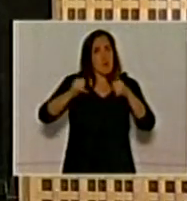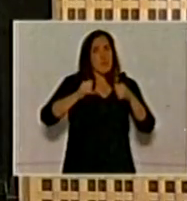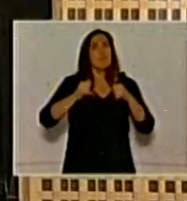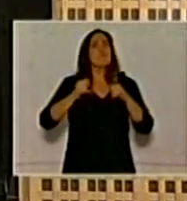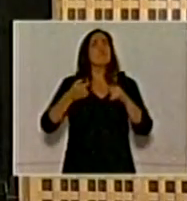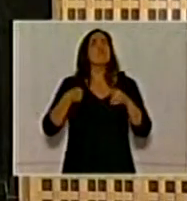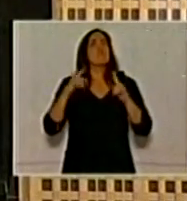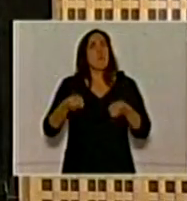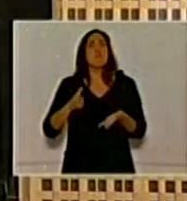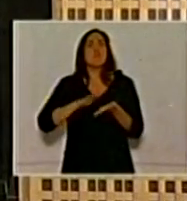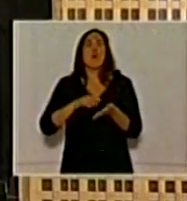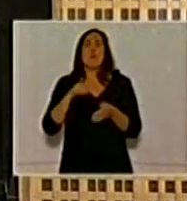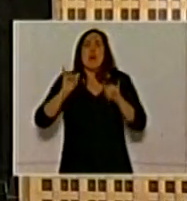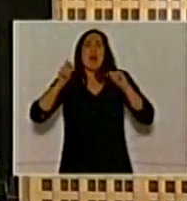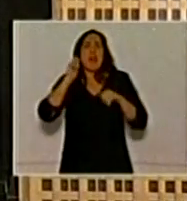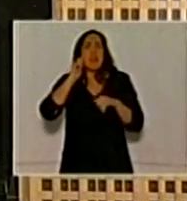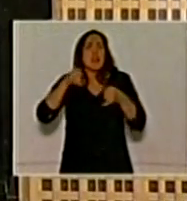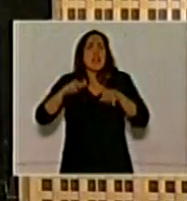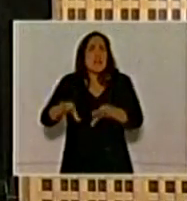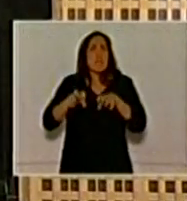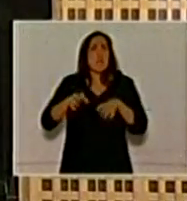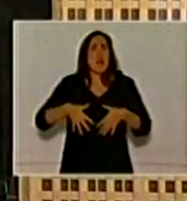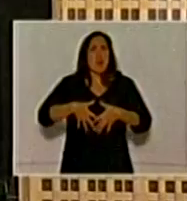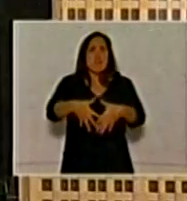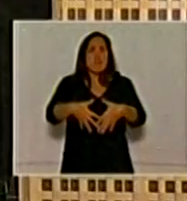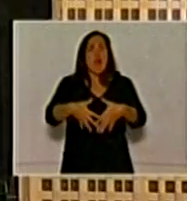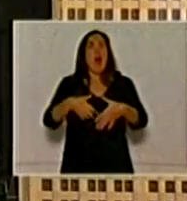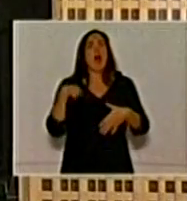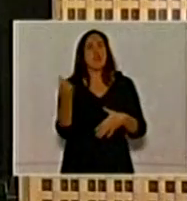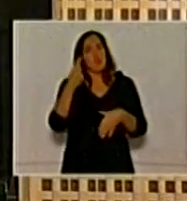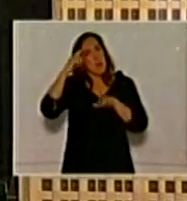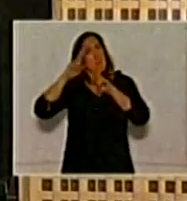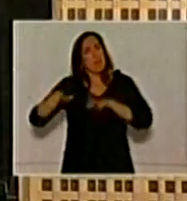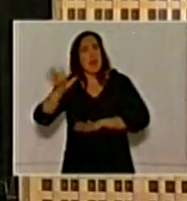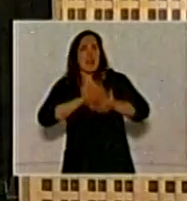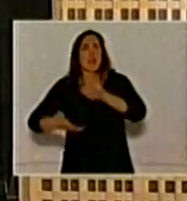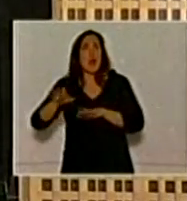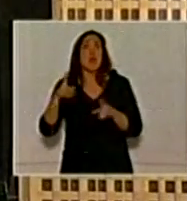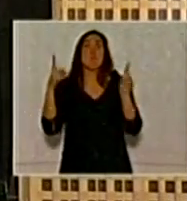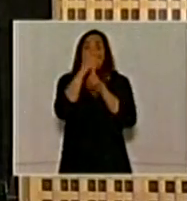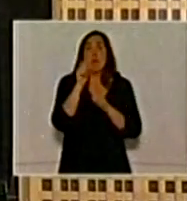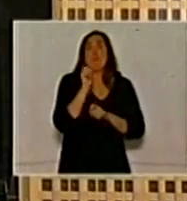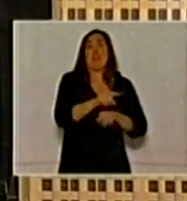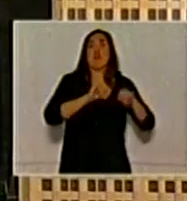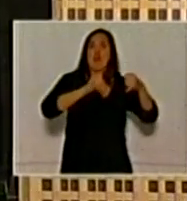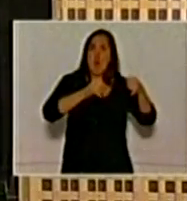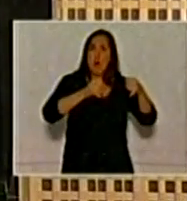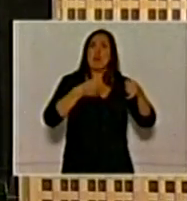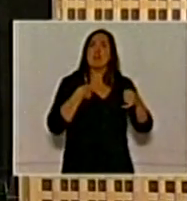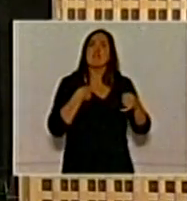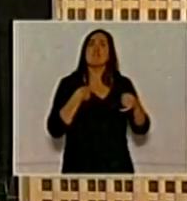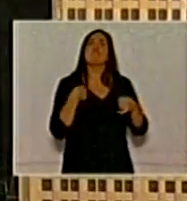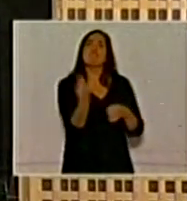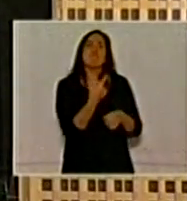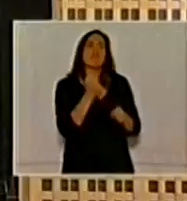también de la maternidad precoz, que es un tema que vamos a abordarlo y le vamos a abordar, como es un problema de los jóvenes, vamos a abordarlo también